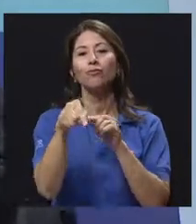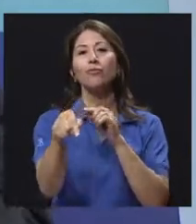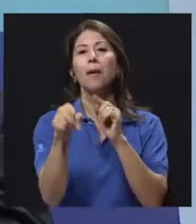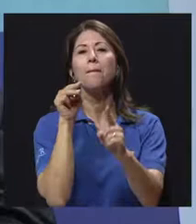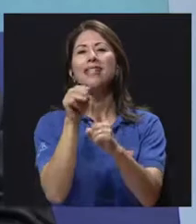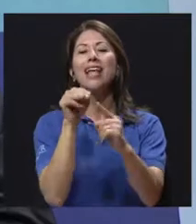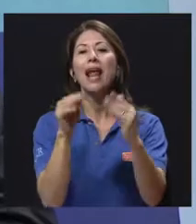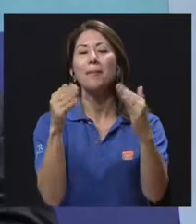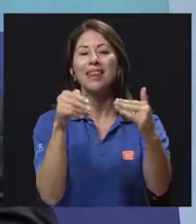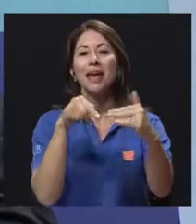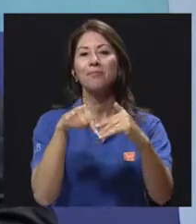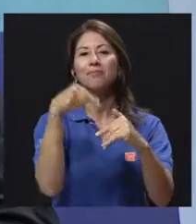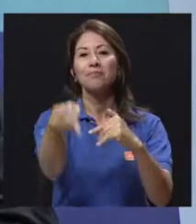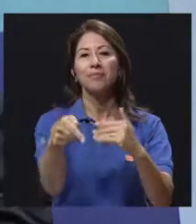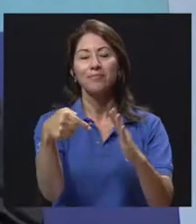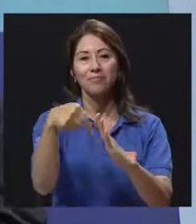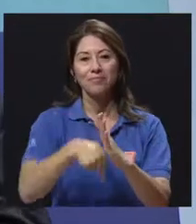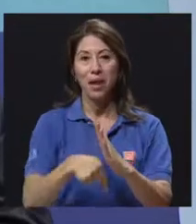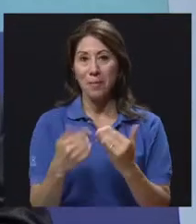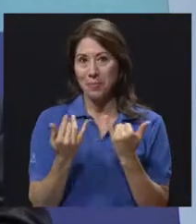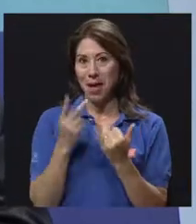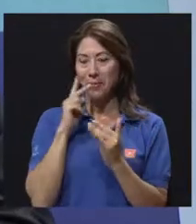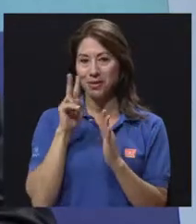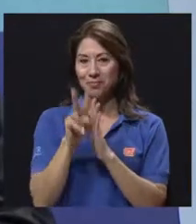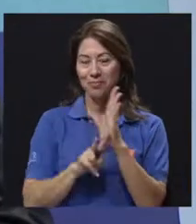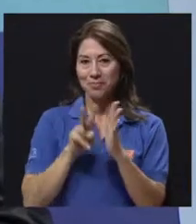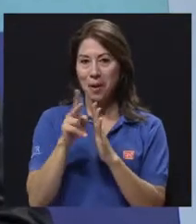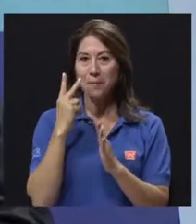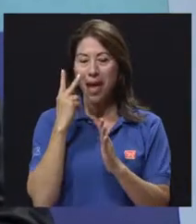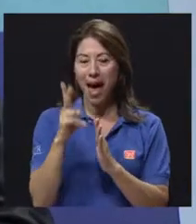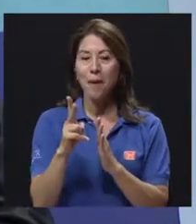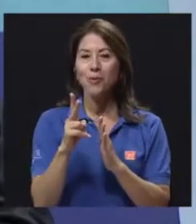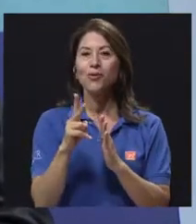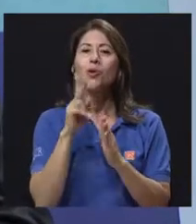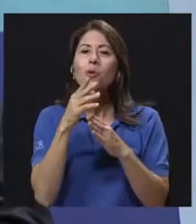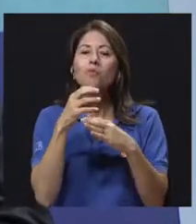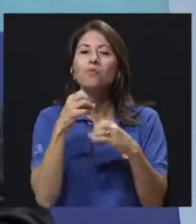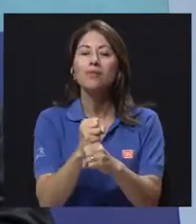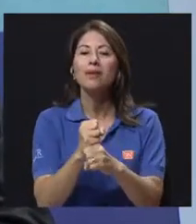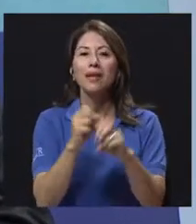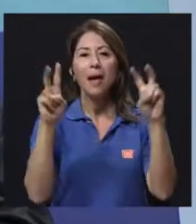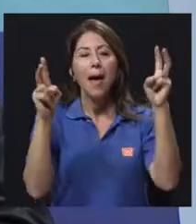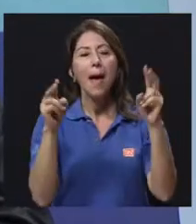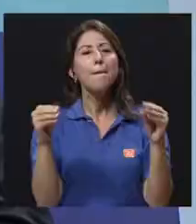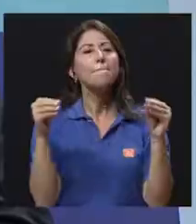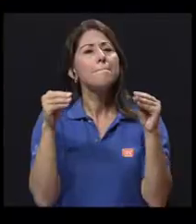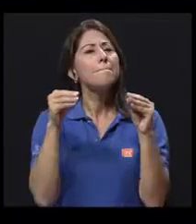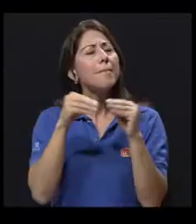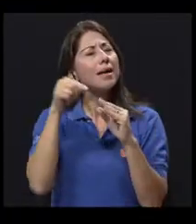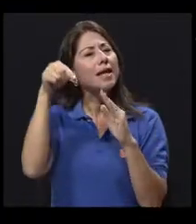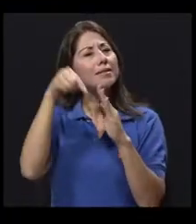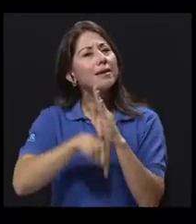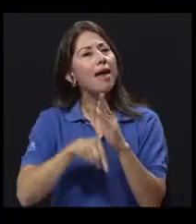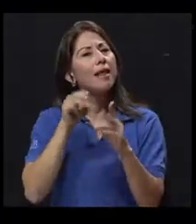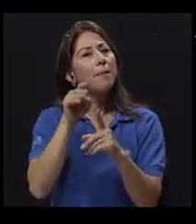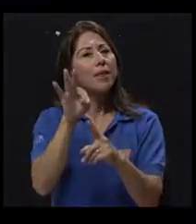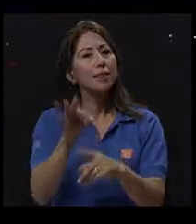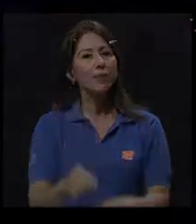para entrar luego en materia con Así José es. Pablo y con Tracy? Veamos el avance de más allá de la meta.